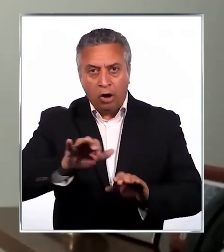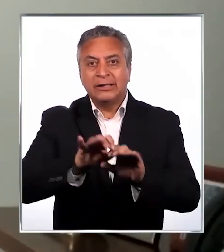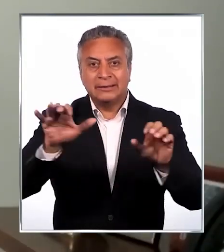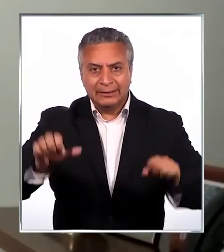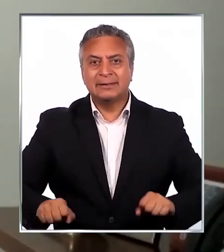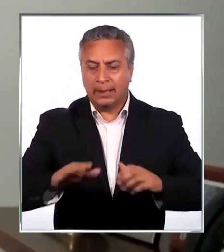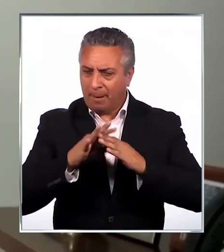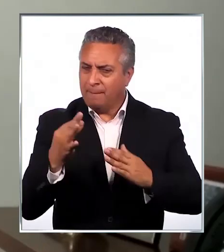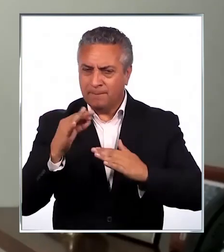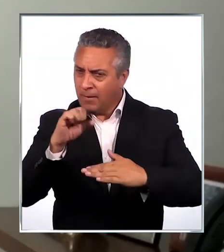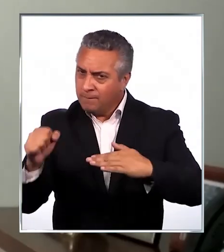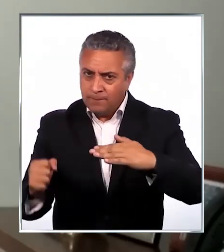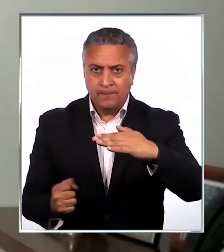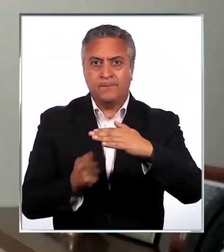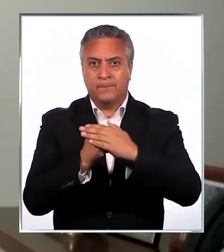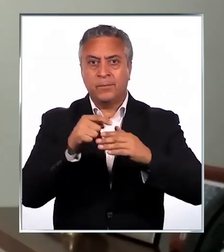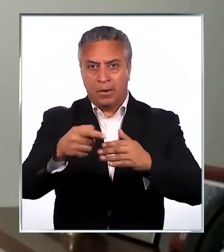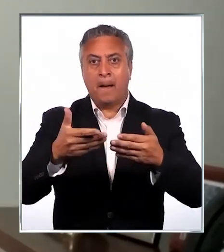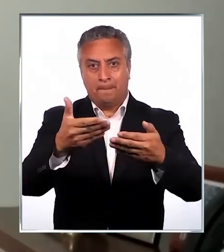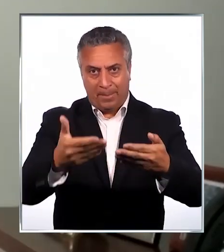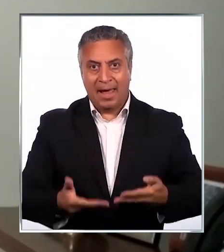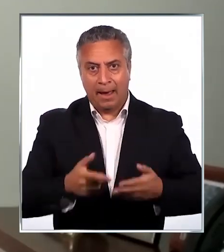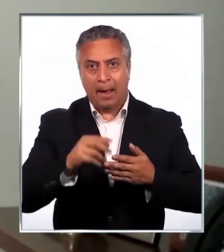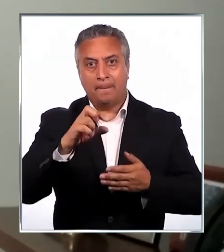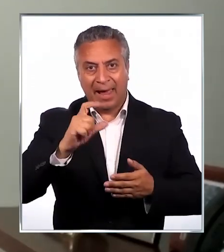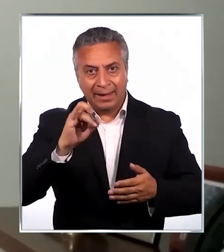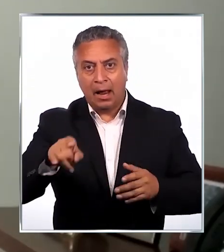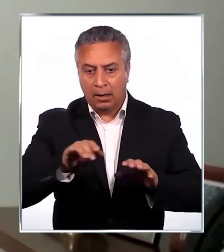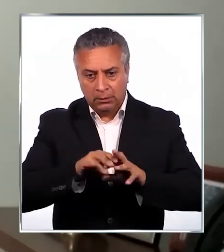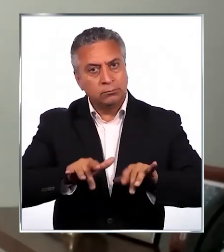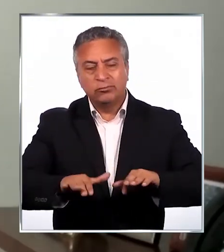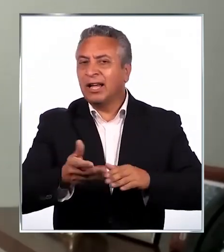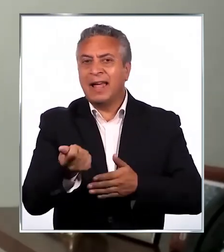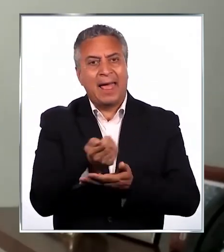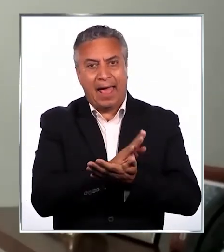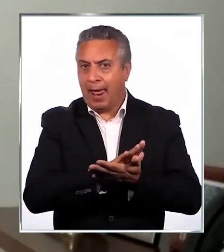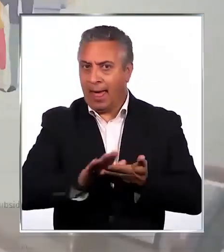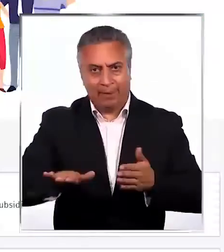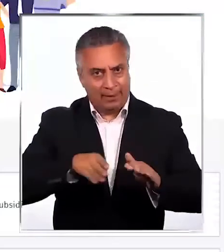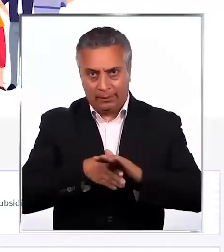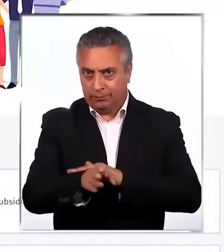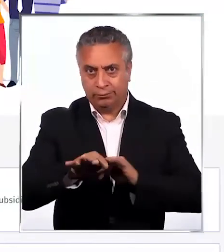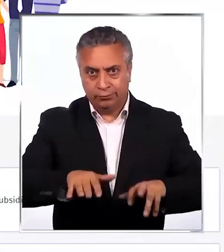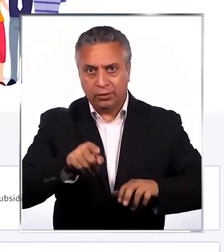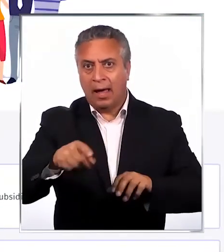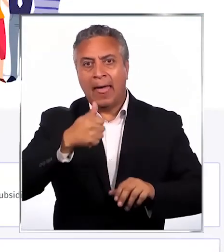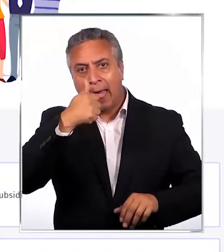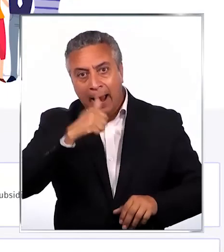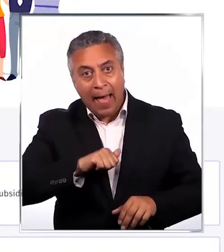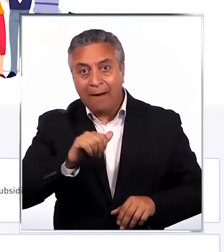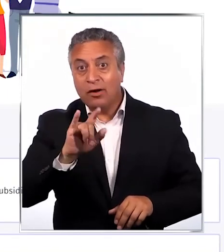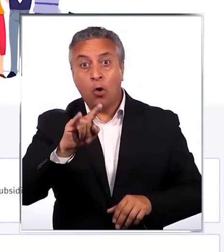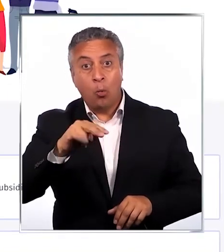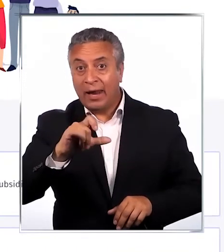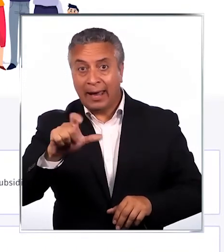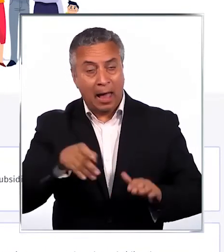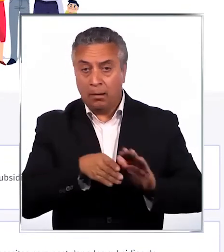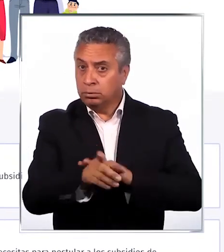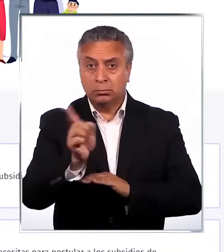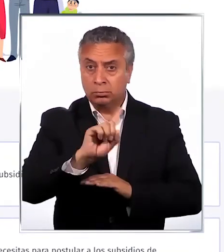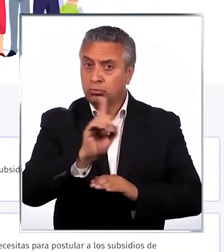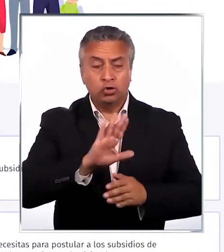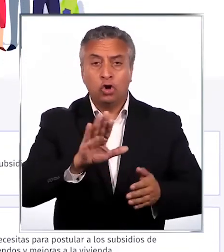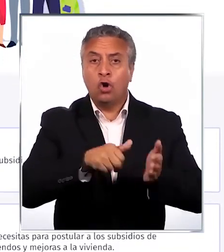sistema muy reforzado en materia de la página, son páginas de navegación gratuitas, no necesitamos clave única,